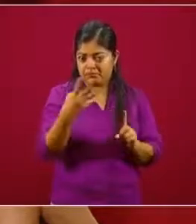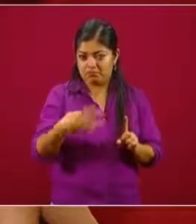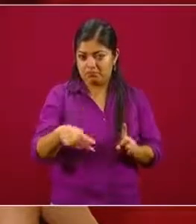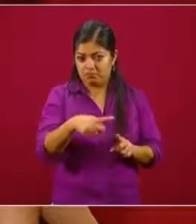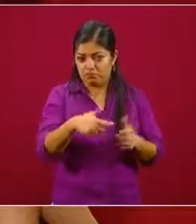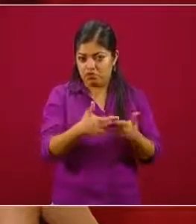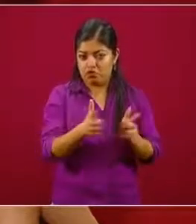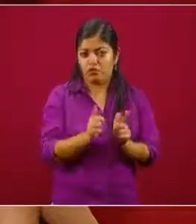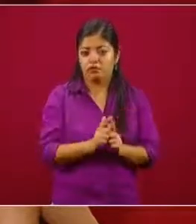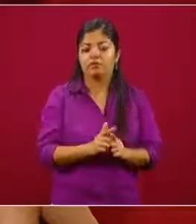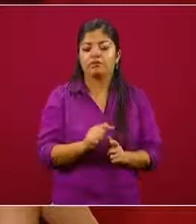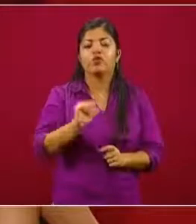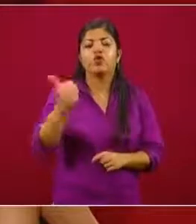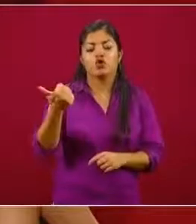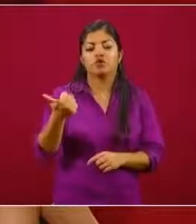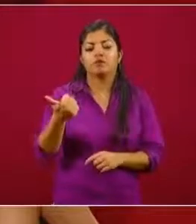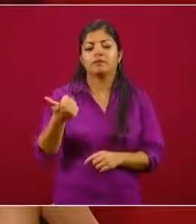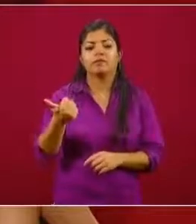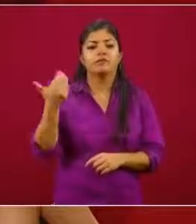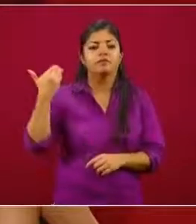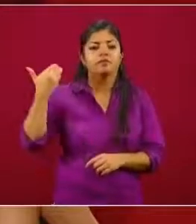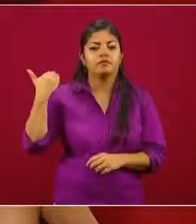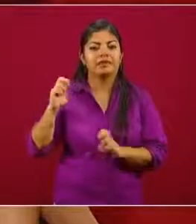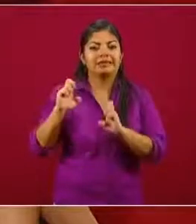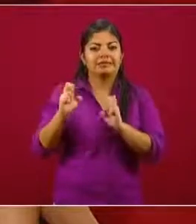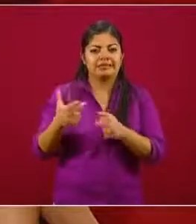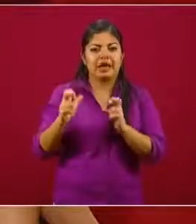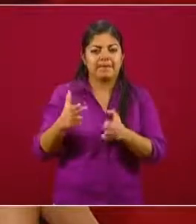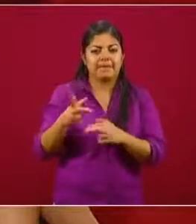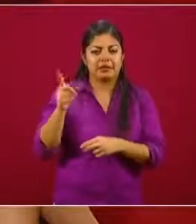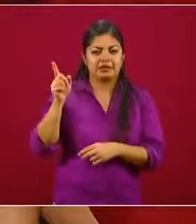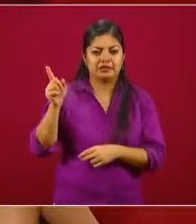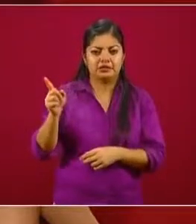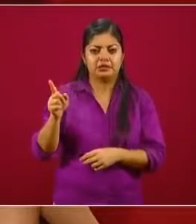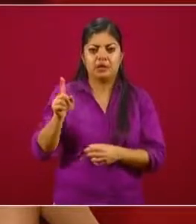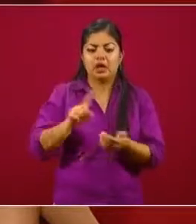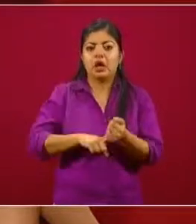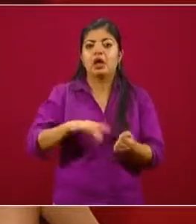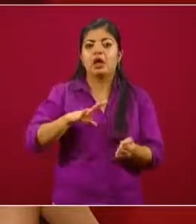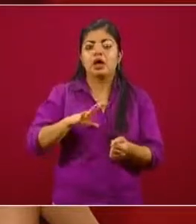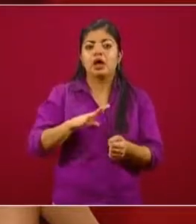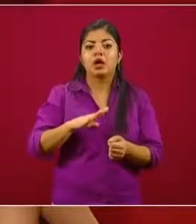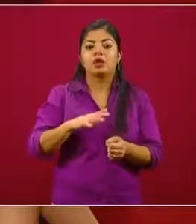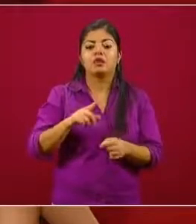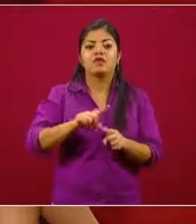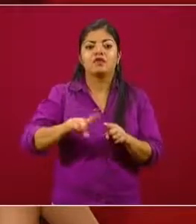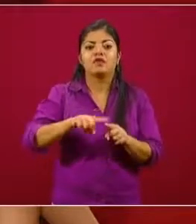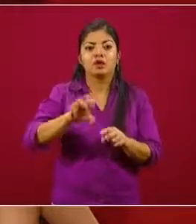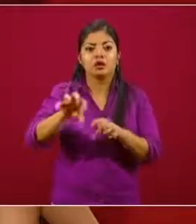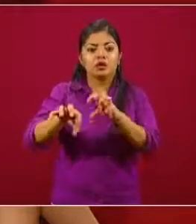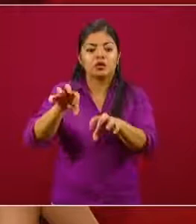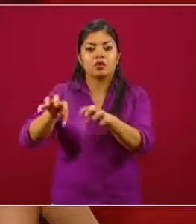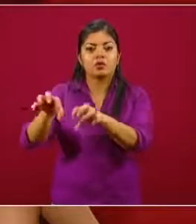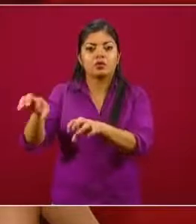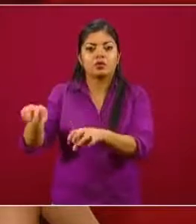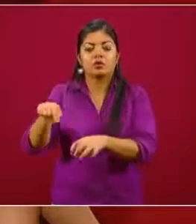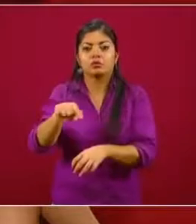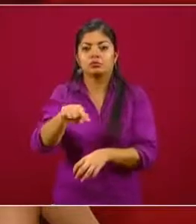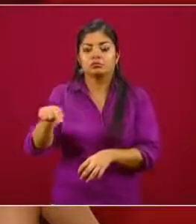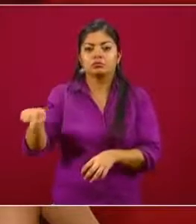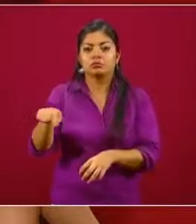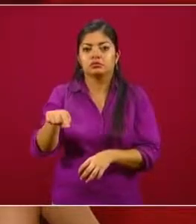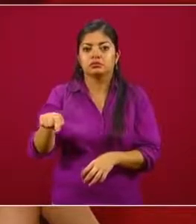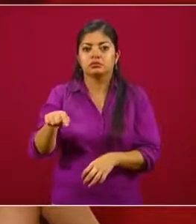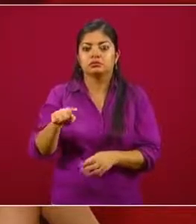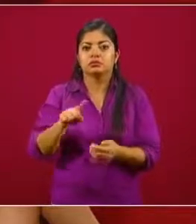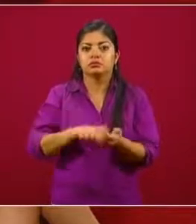colegas de Chiapas Paralelo en Chiapas identificaron varias comunidades donde pues incluso se